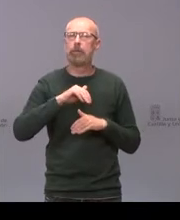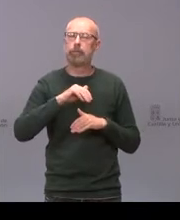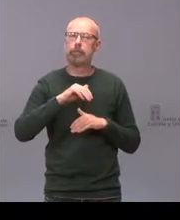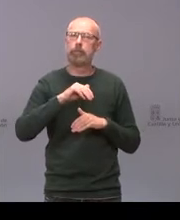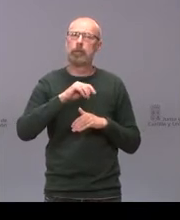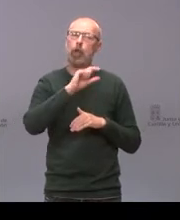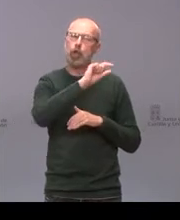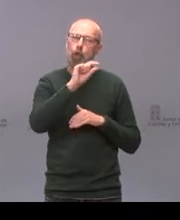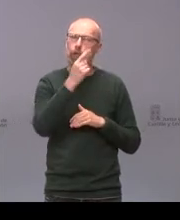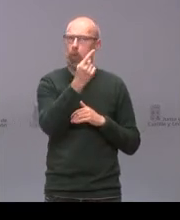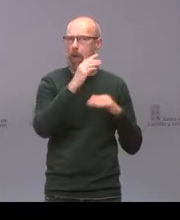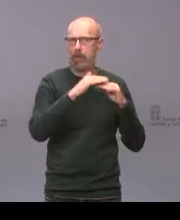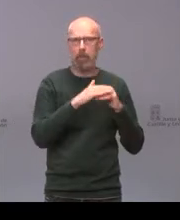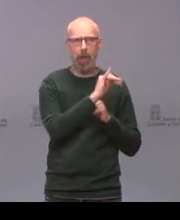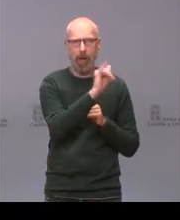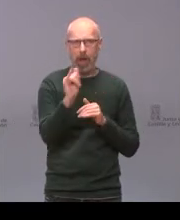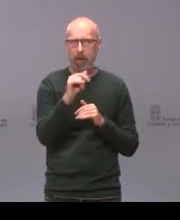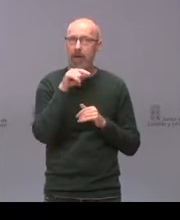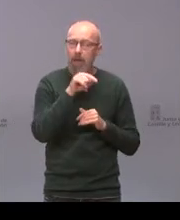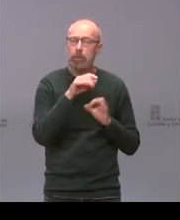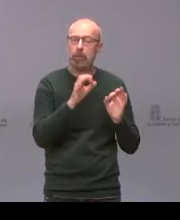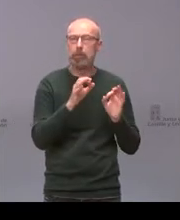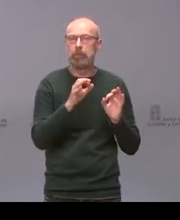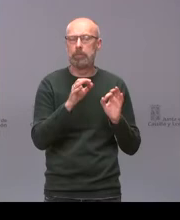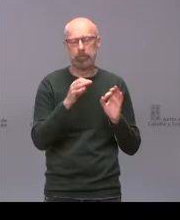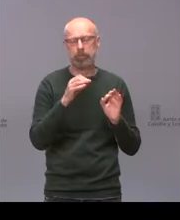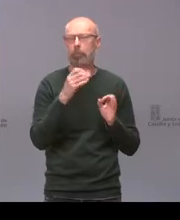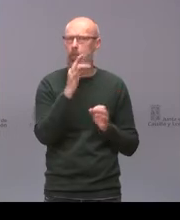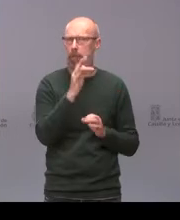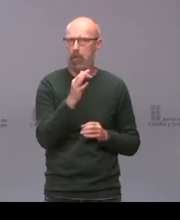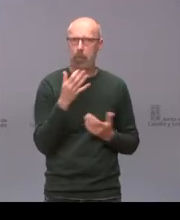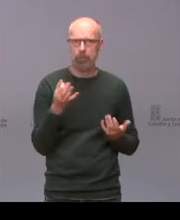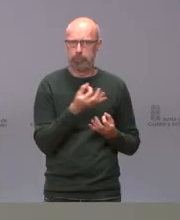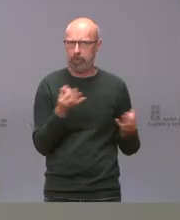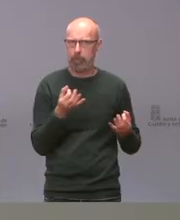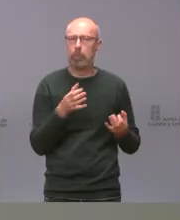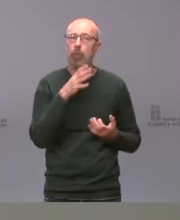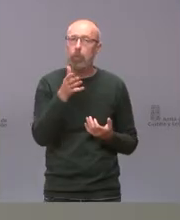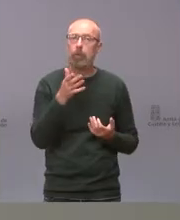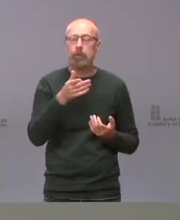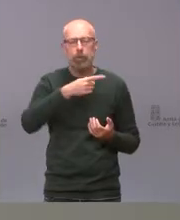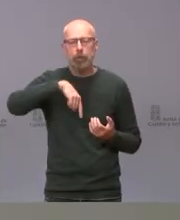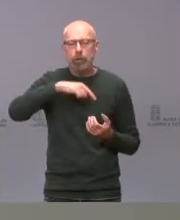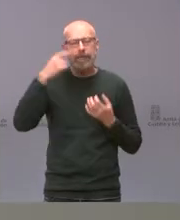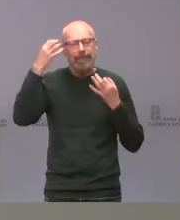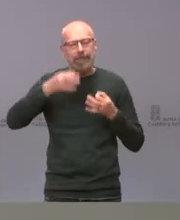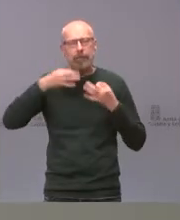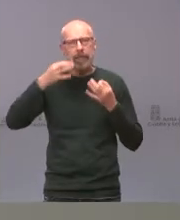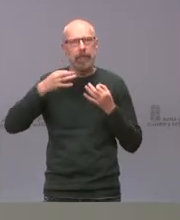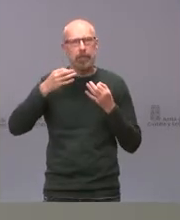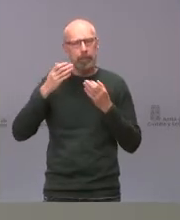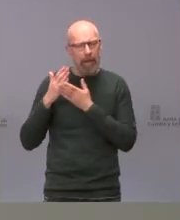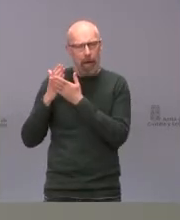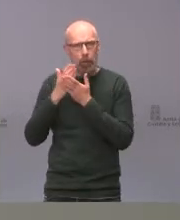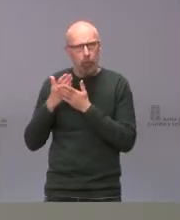dosis al menos. Y esto para nosotros es una gran noticia. ¿Por qué? Porque siempre hemos visualizado, tanto en estudios propios como en